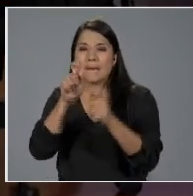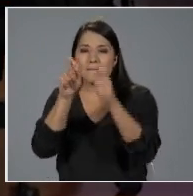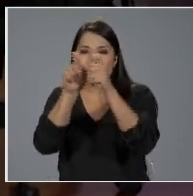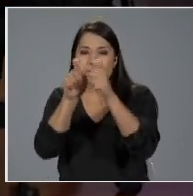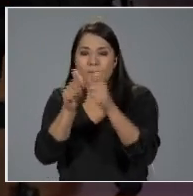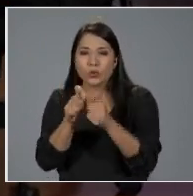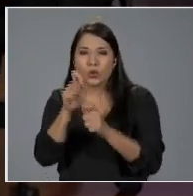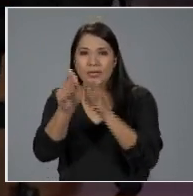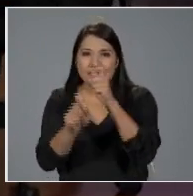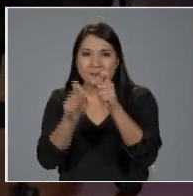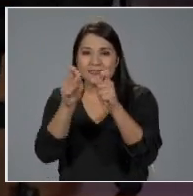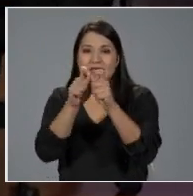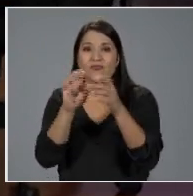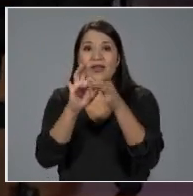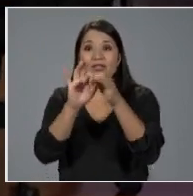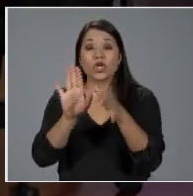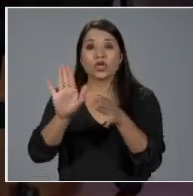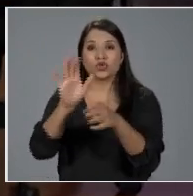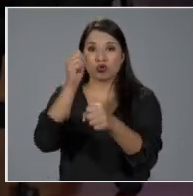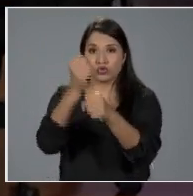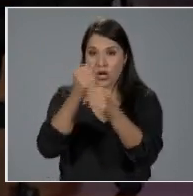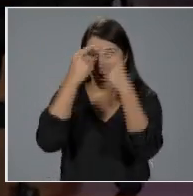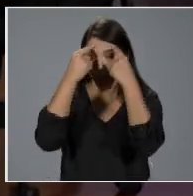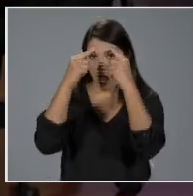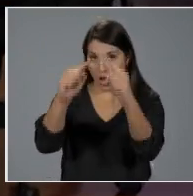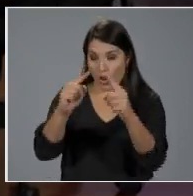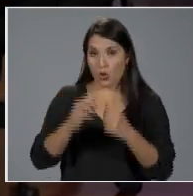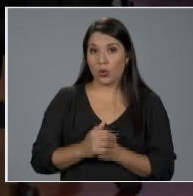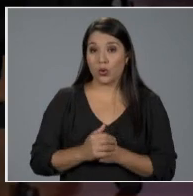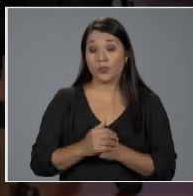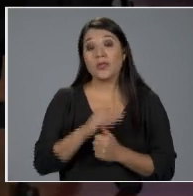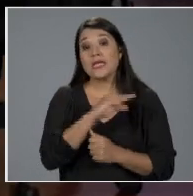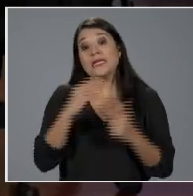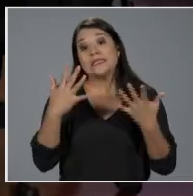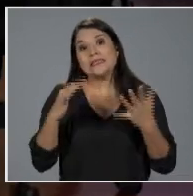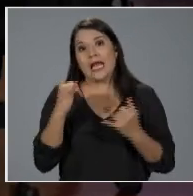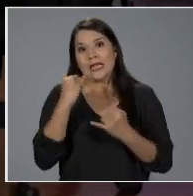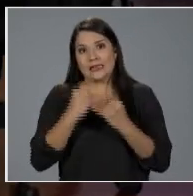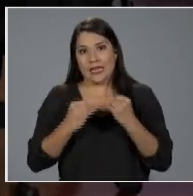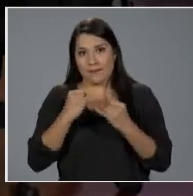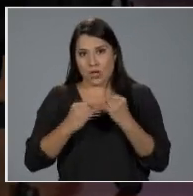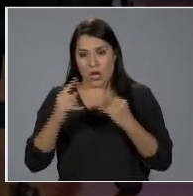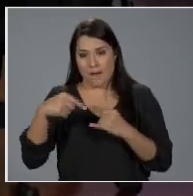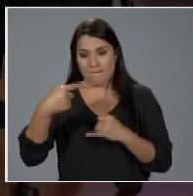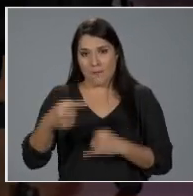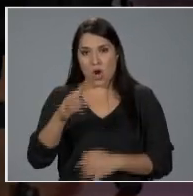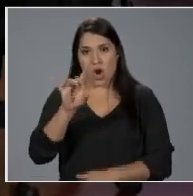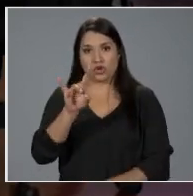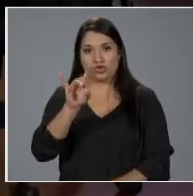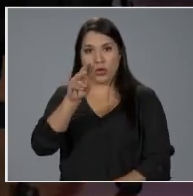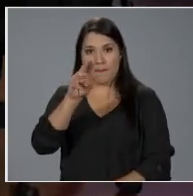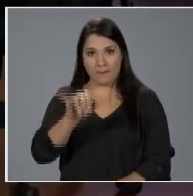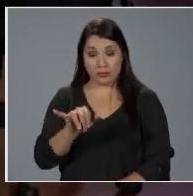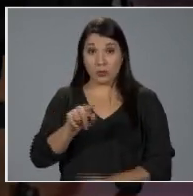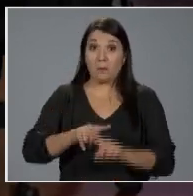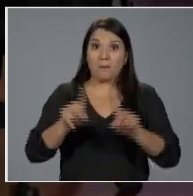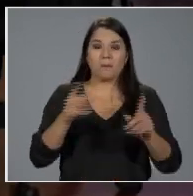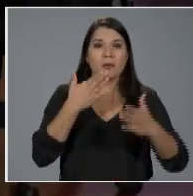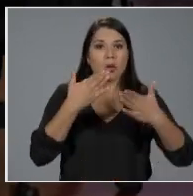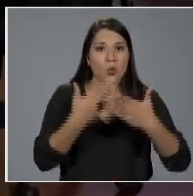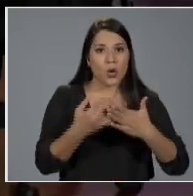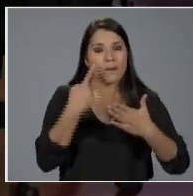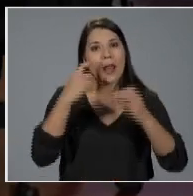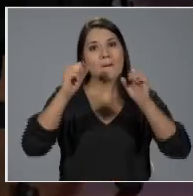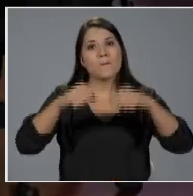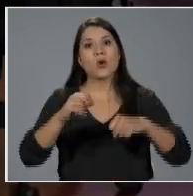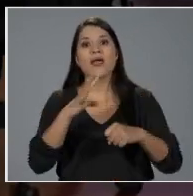que ha sido pues su gestión que pues llega a su final el próximo 8 de mayo. Pero bueno, para